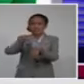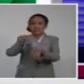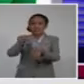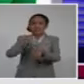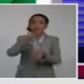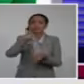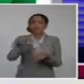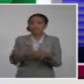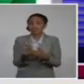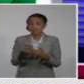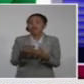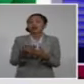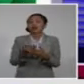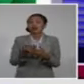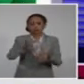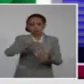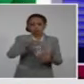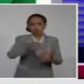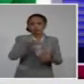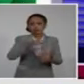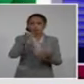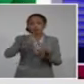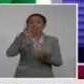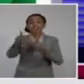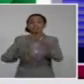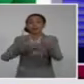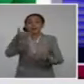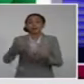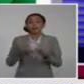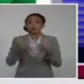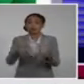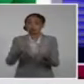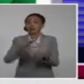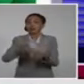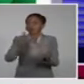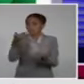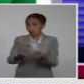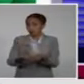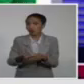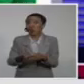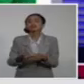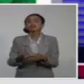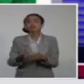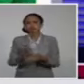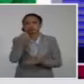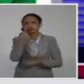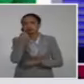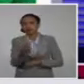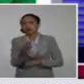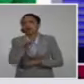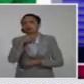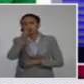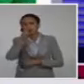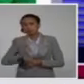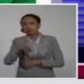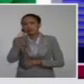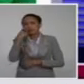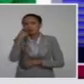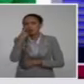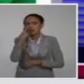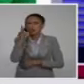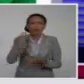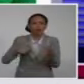en terapia intensiva. Inicialmente se diagnosticó por la sintomatología que